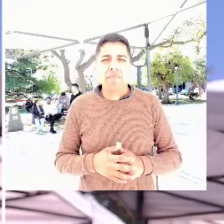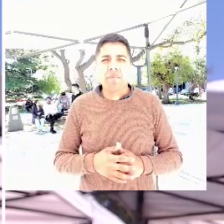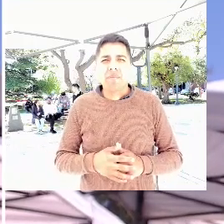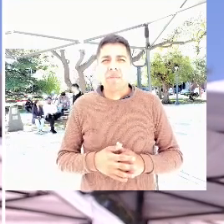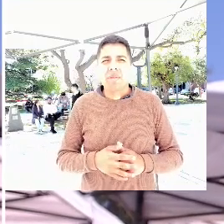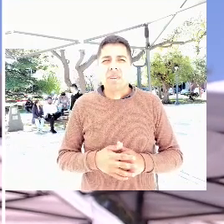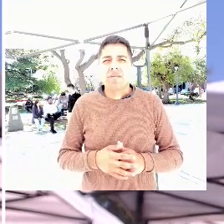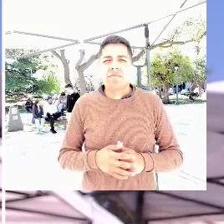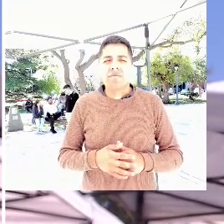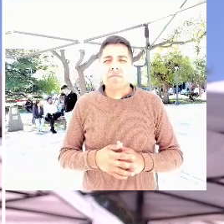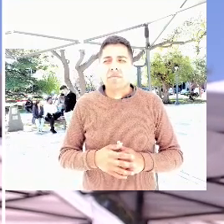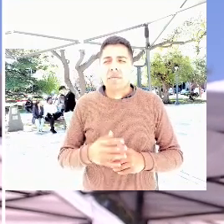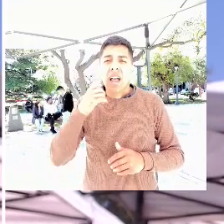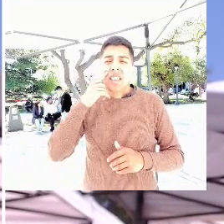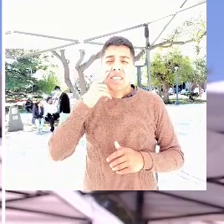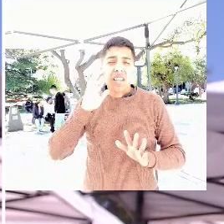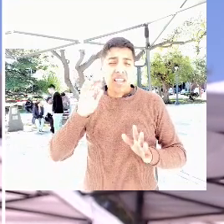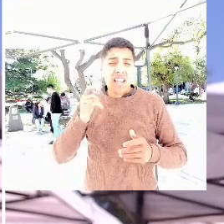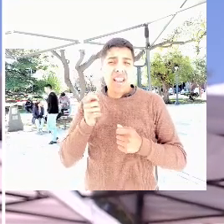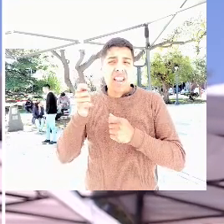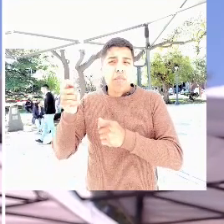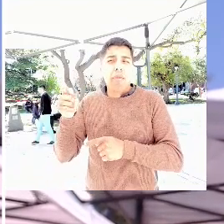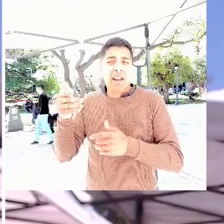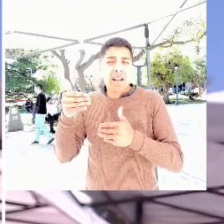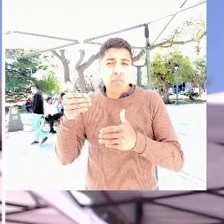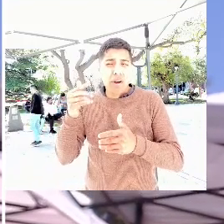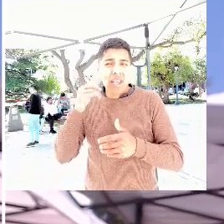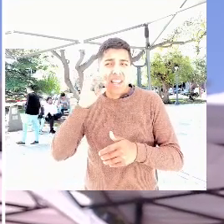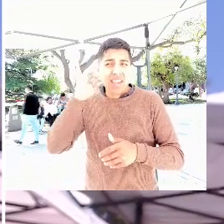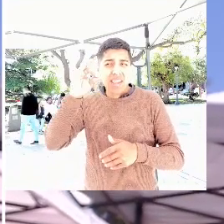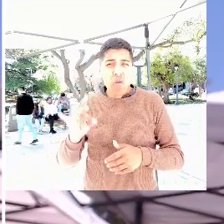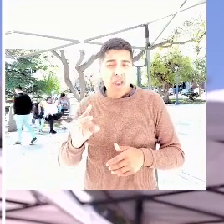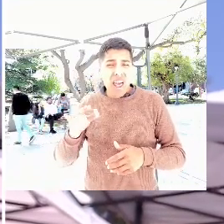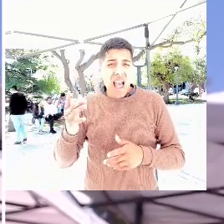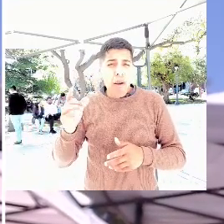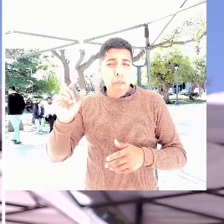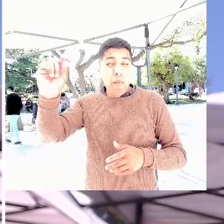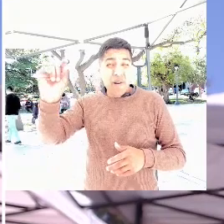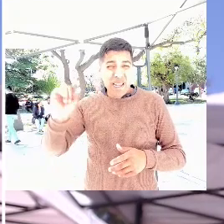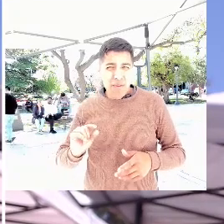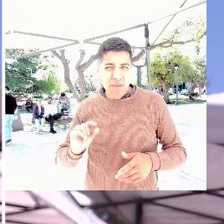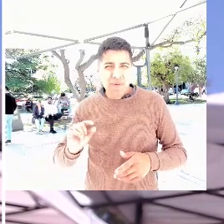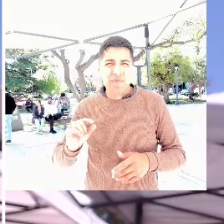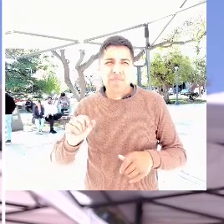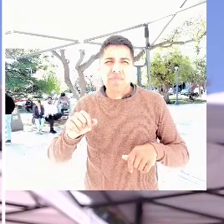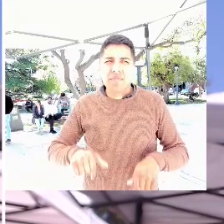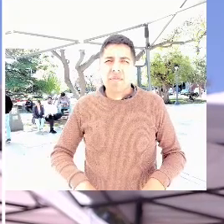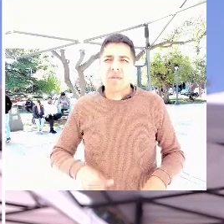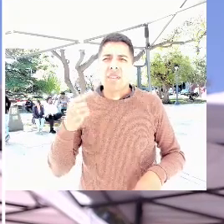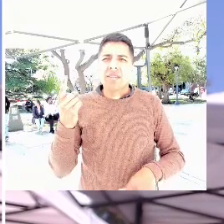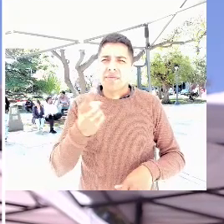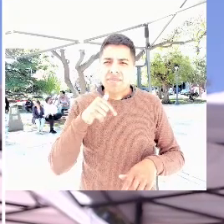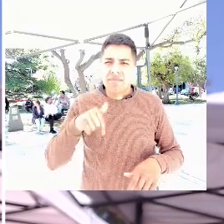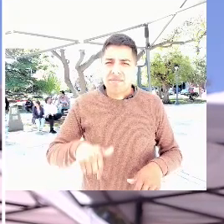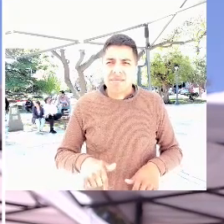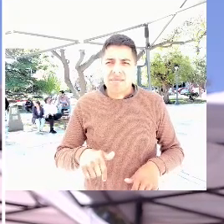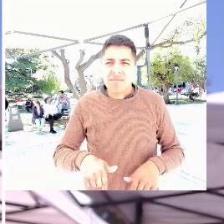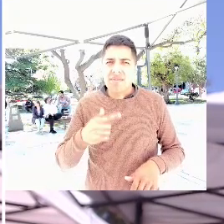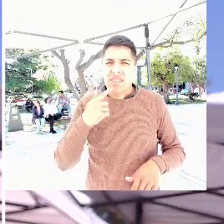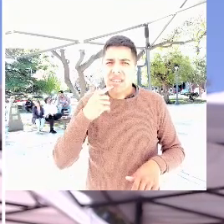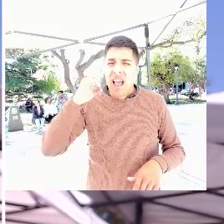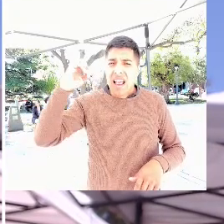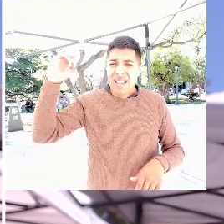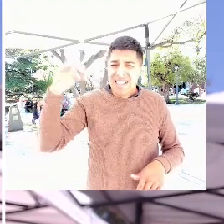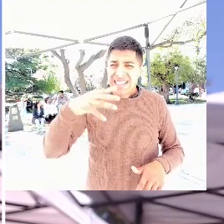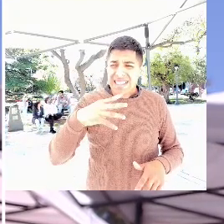al Poder Ejecutivo, al Intendente, de poder tomar bonos verdes. Esos bonos verdes ayudaron a que se incrementara nuestra granja solar, nuestro